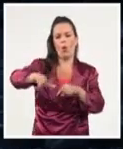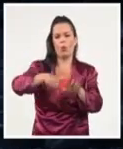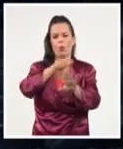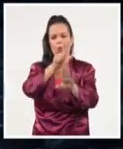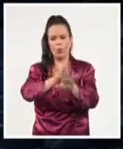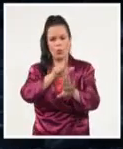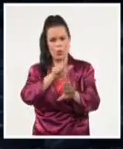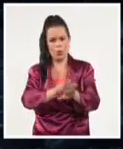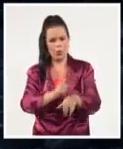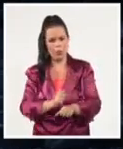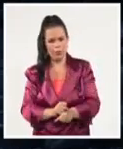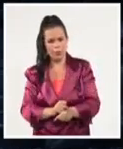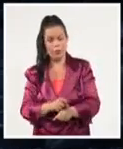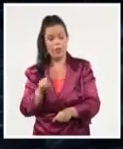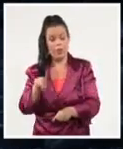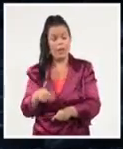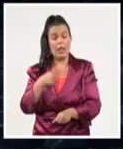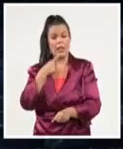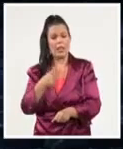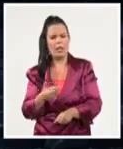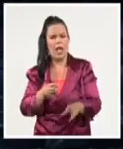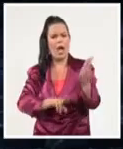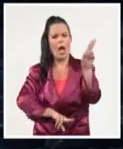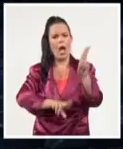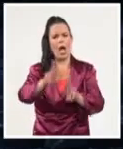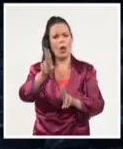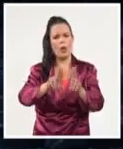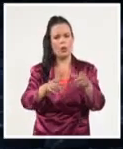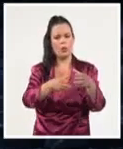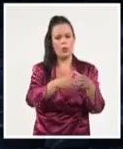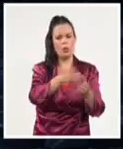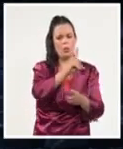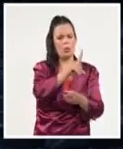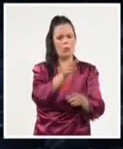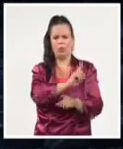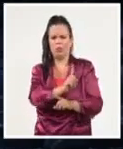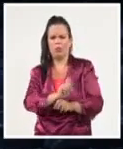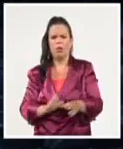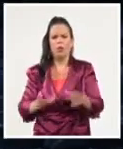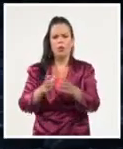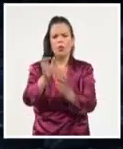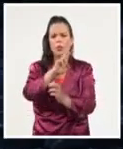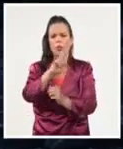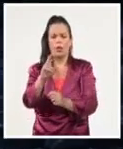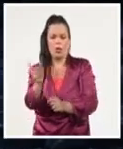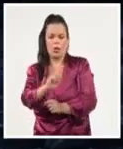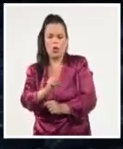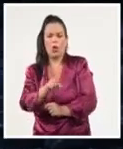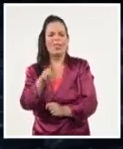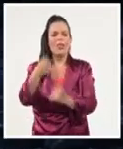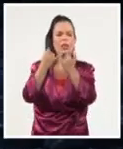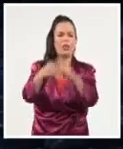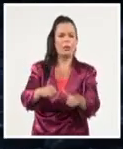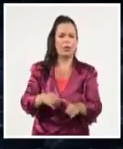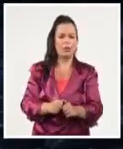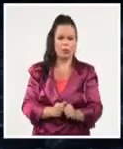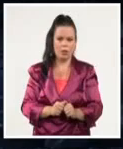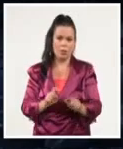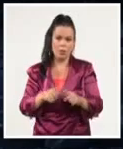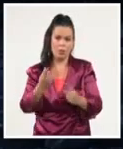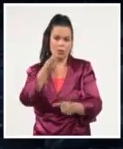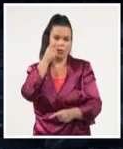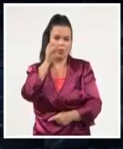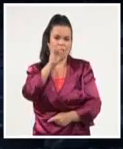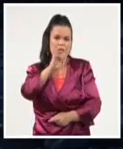que ni de izquierdas ni de derechas. Hace campaña en TikTok y demás redes sociales, él que tiene 76 años y no es muy